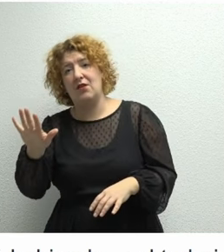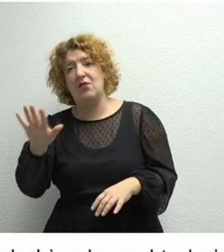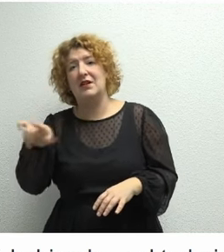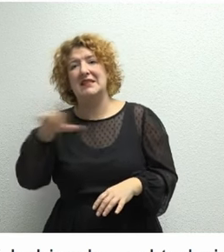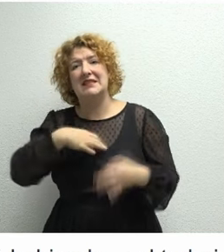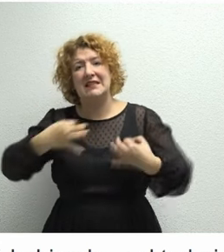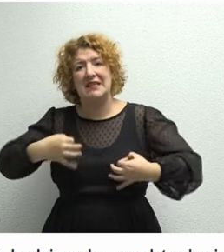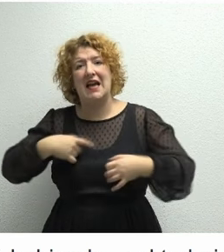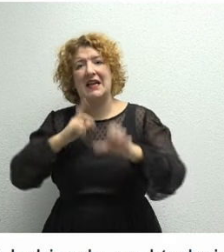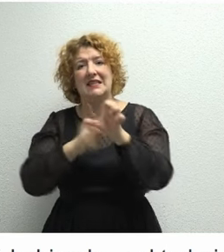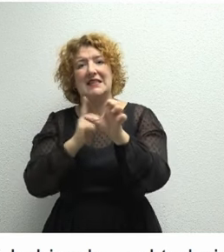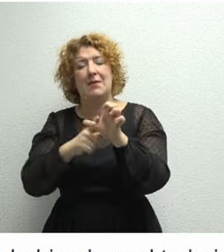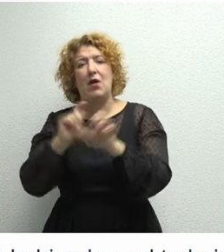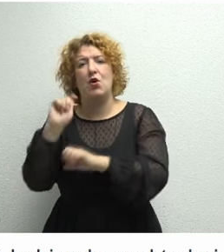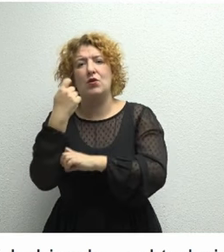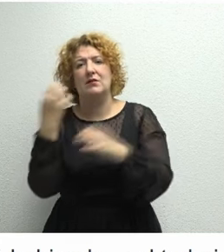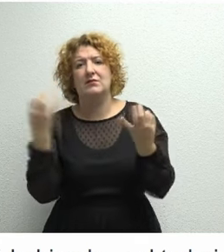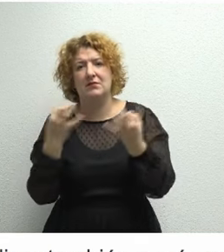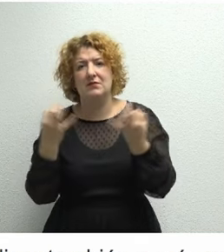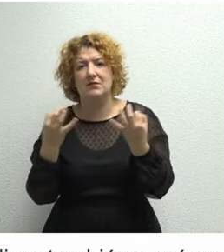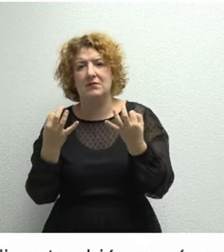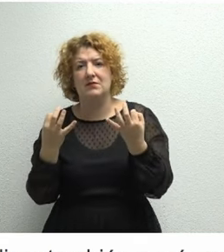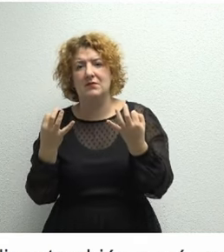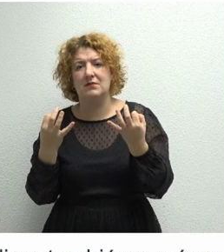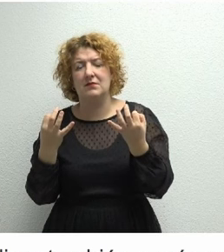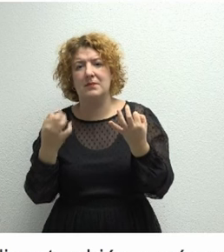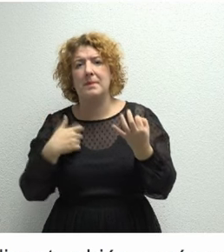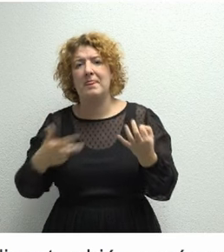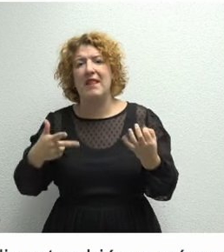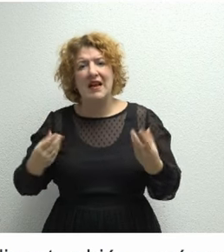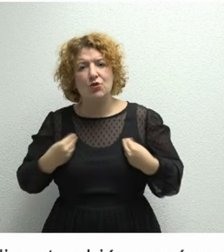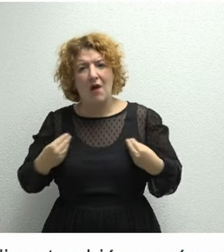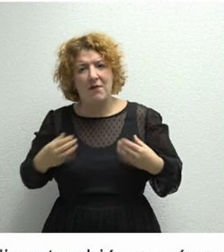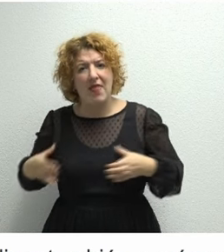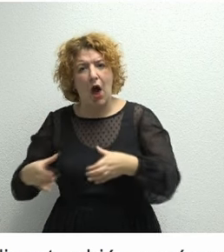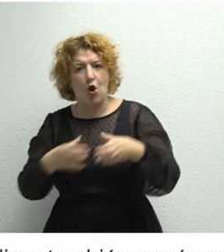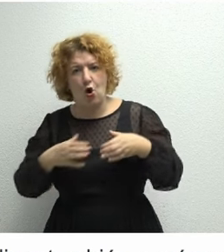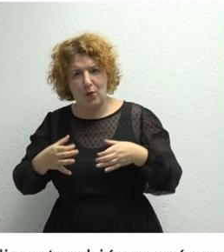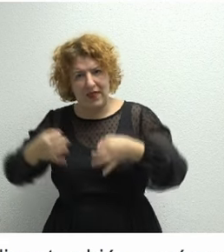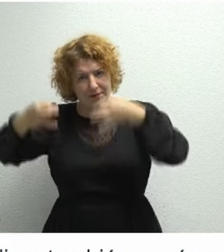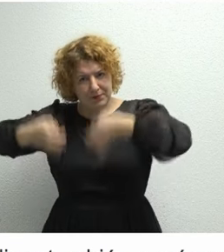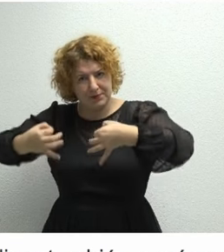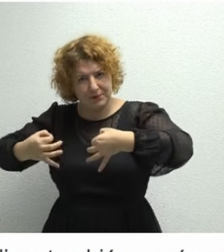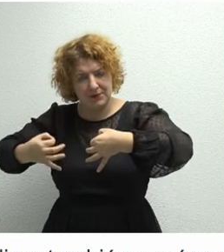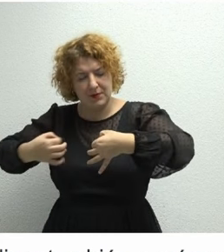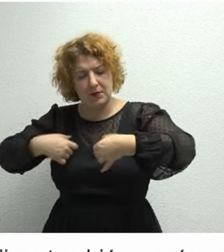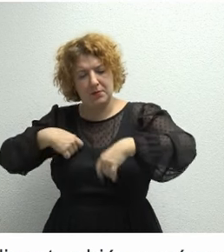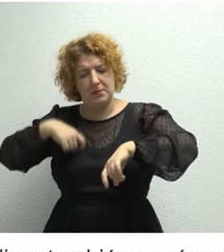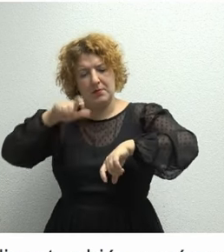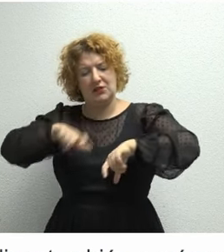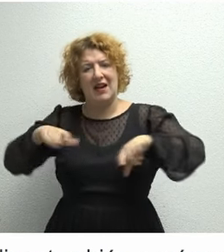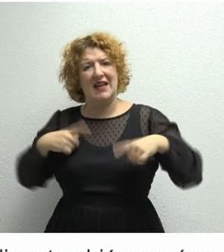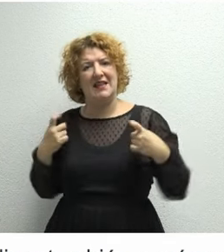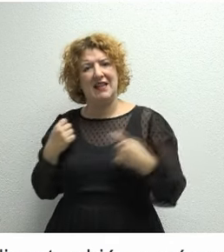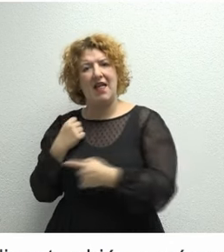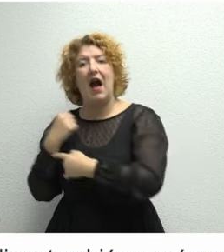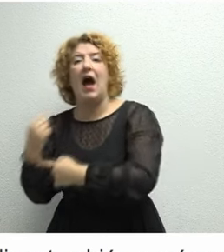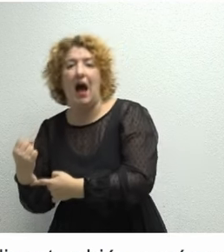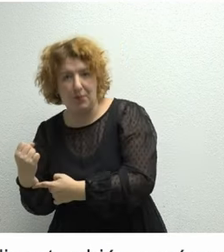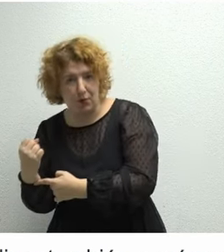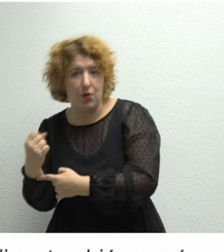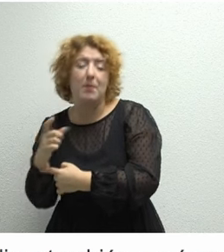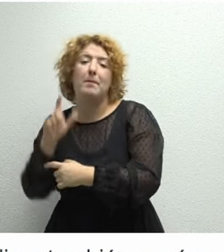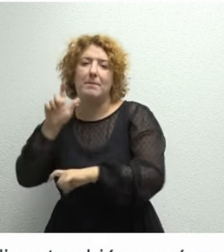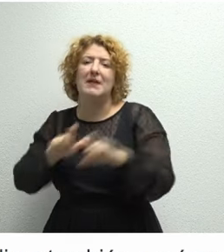extremadura que bueno que se asegure el derecho a vivir en comunidad a las personas con grandes necesidad de apoyo entre ellas